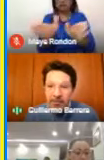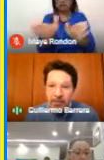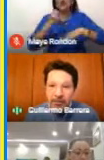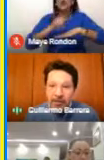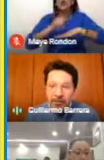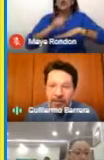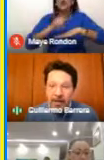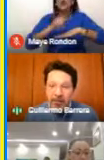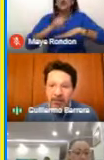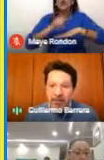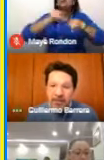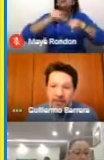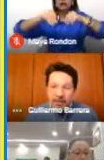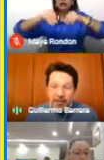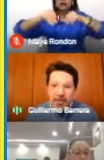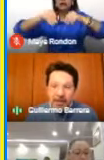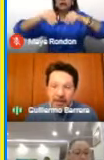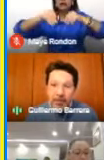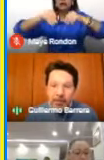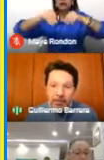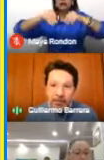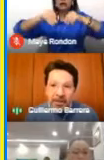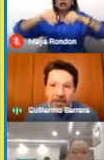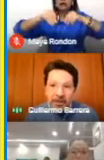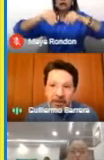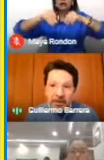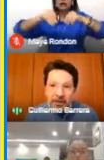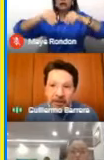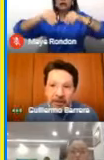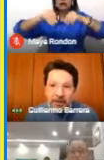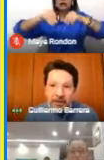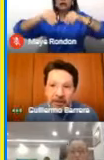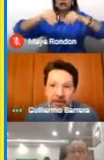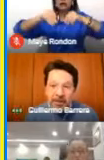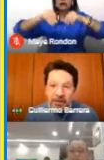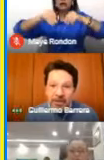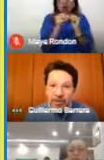hay en los territorios cercanos y a mirar que pueden ponerse de acuerdo.